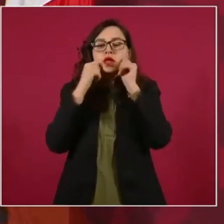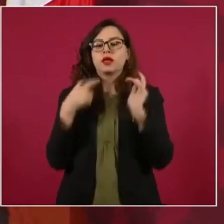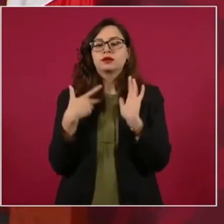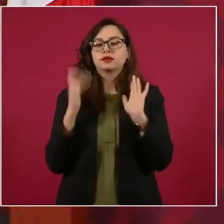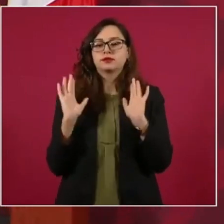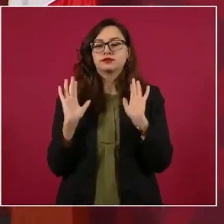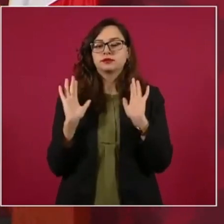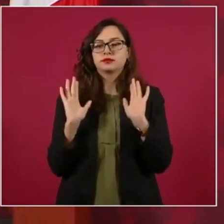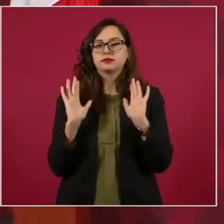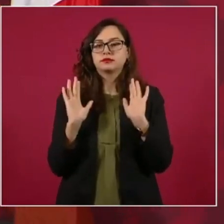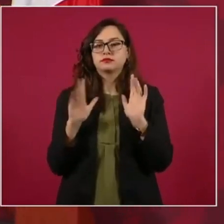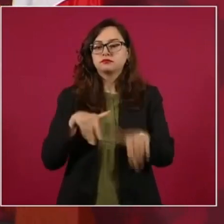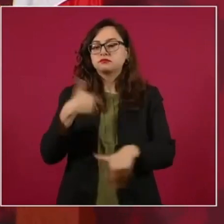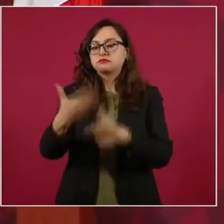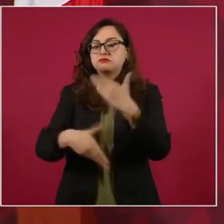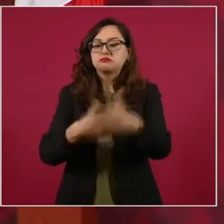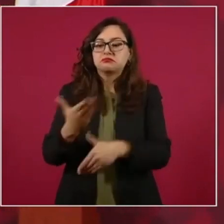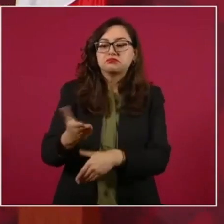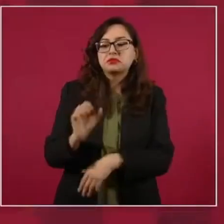no es en vano